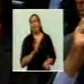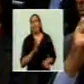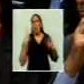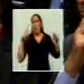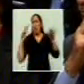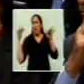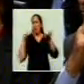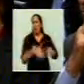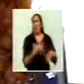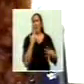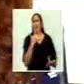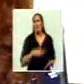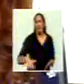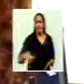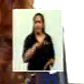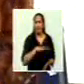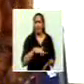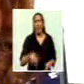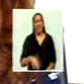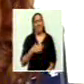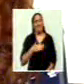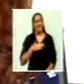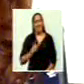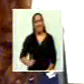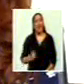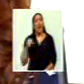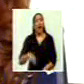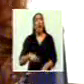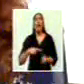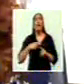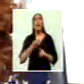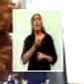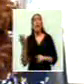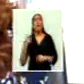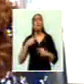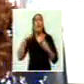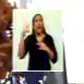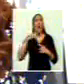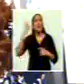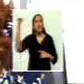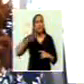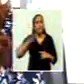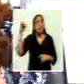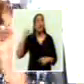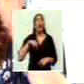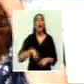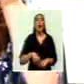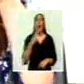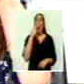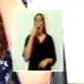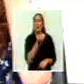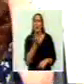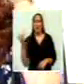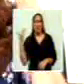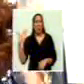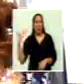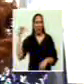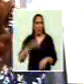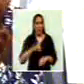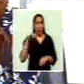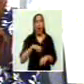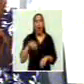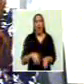de este vuelo, de las 11 frecuencias que tiene la ciudad de Ushuaia, que ahora entra en temporada